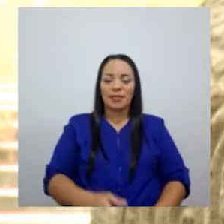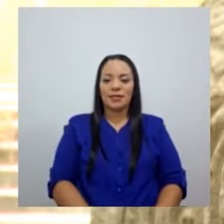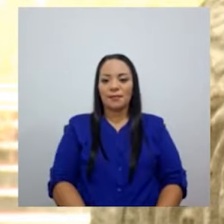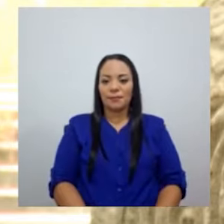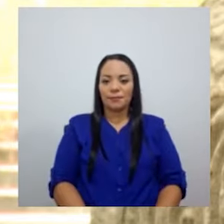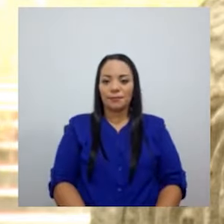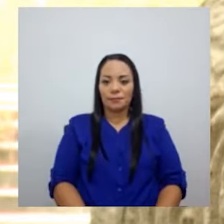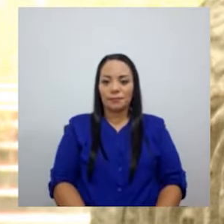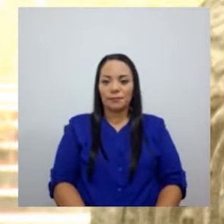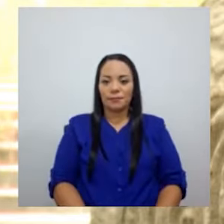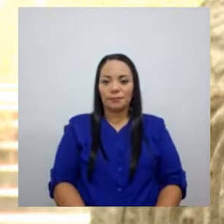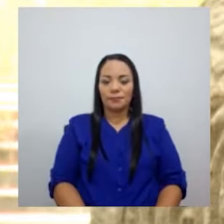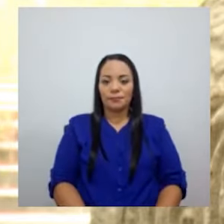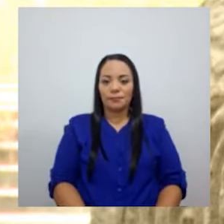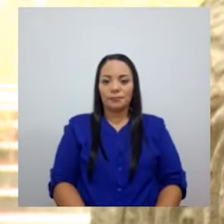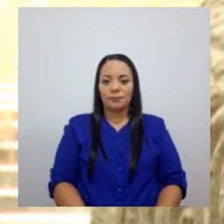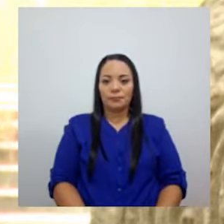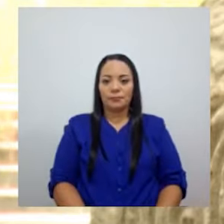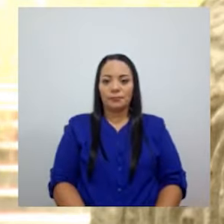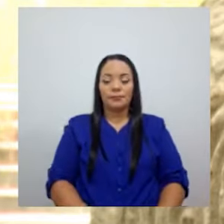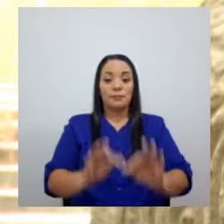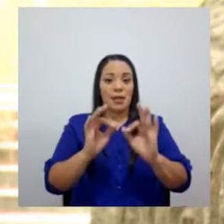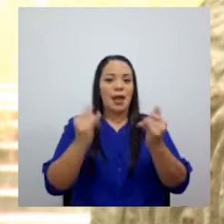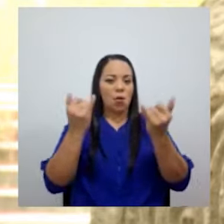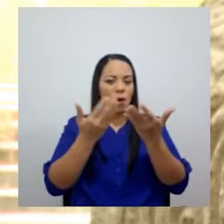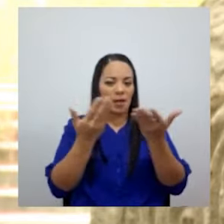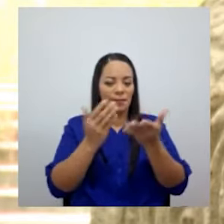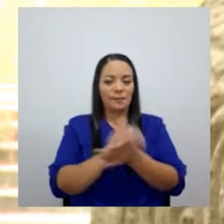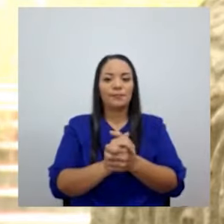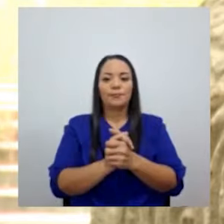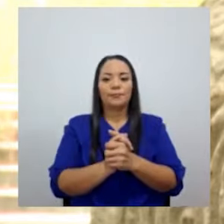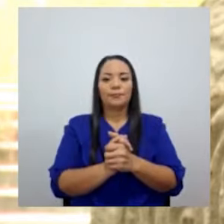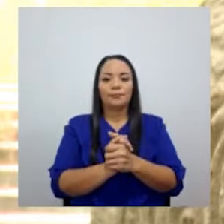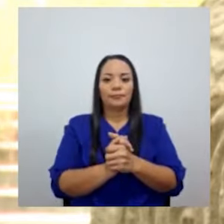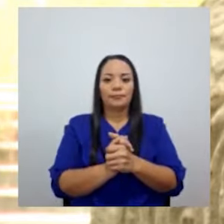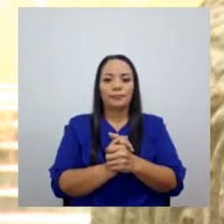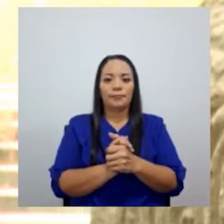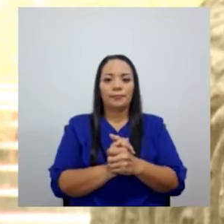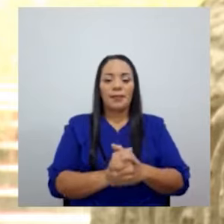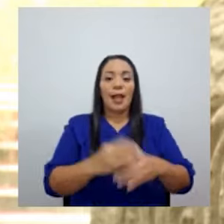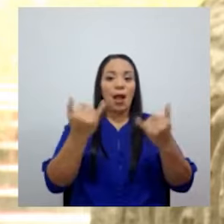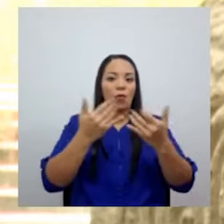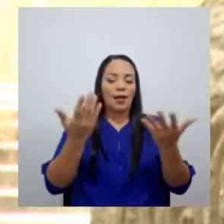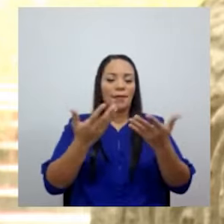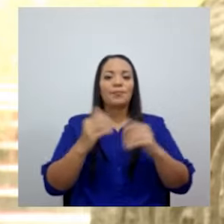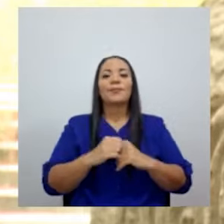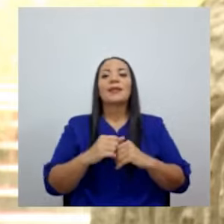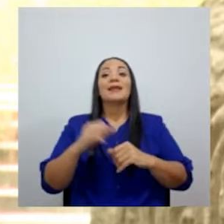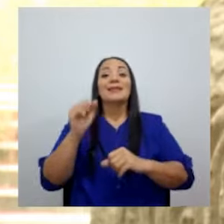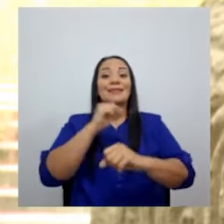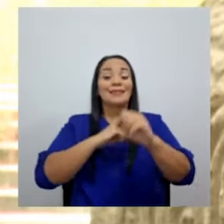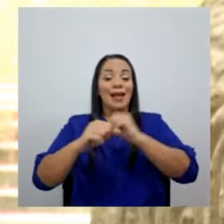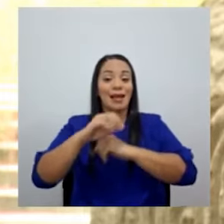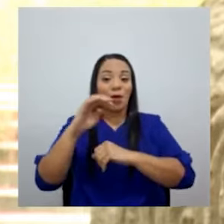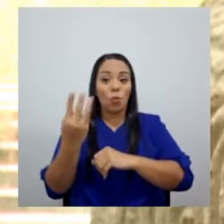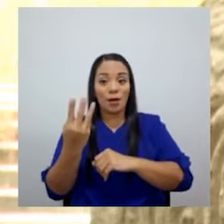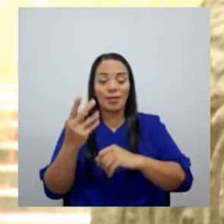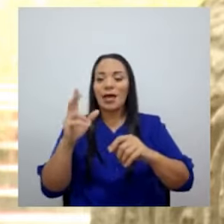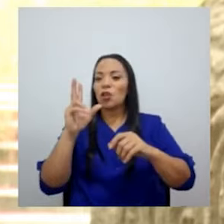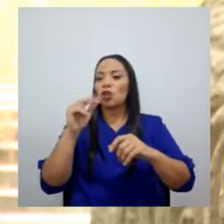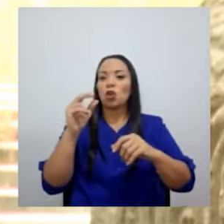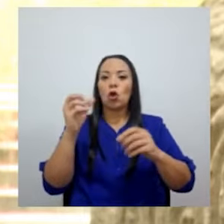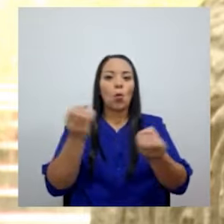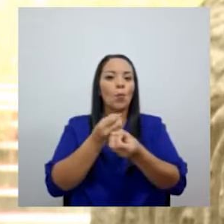Ahora bien, contrario a la vez anterior, la Sala Constitucional no publicó en